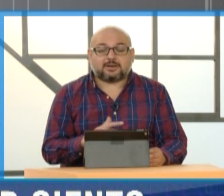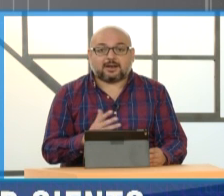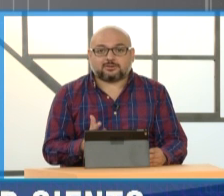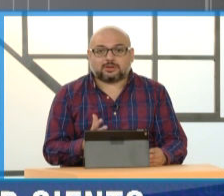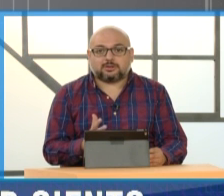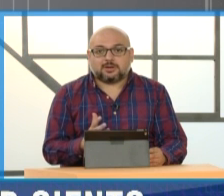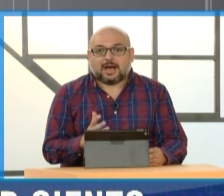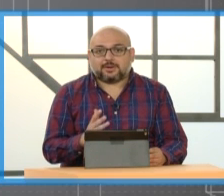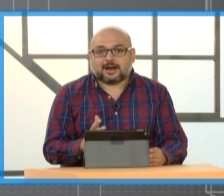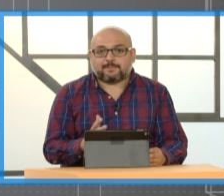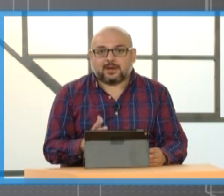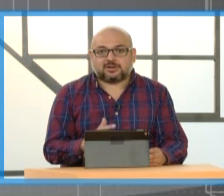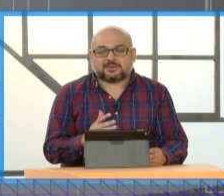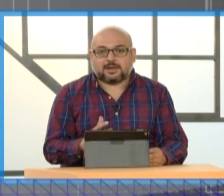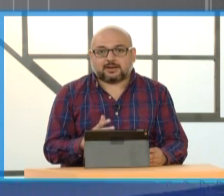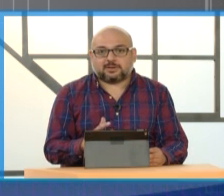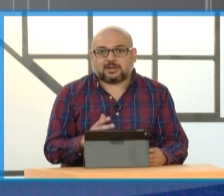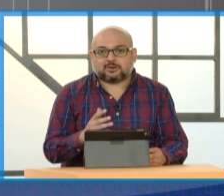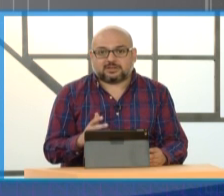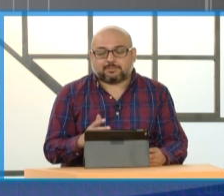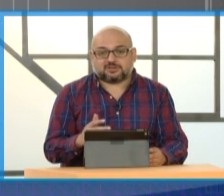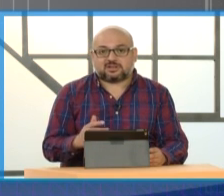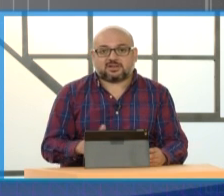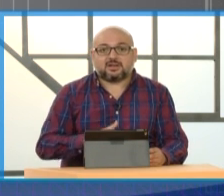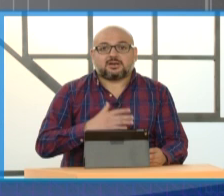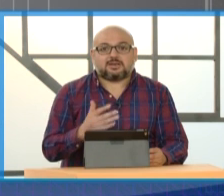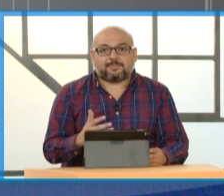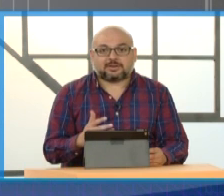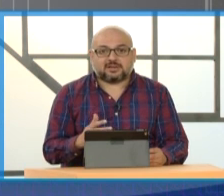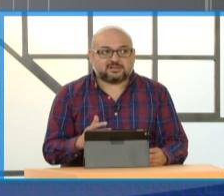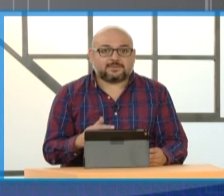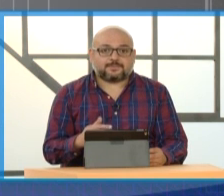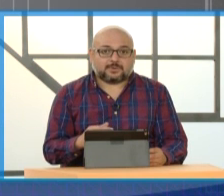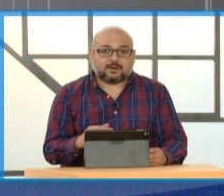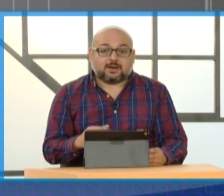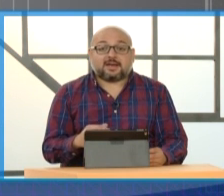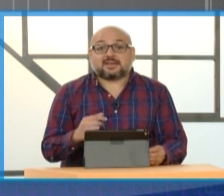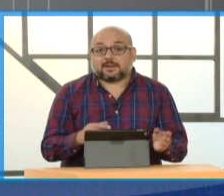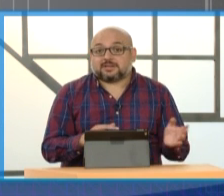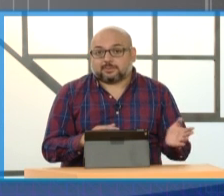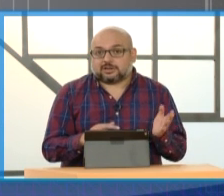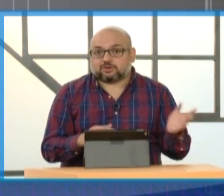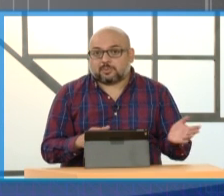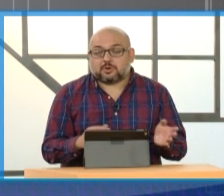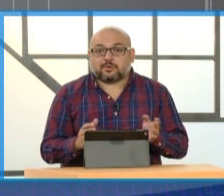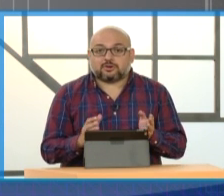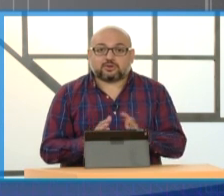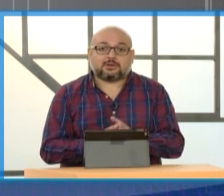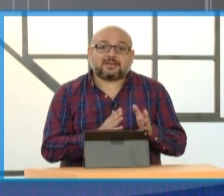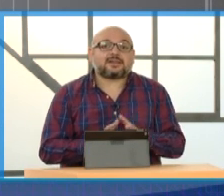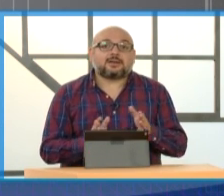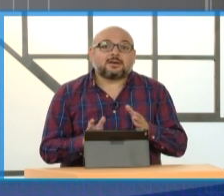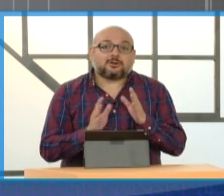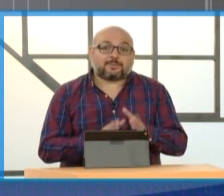¿no? Que el sueldo había cambiado y que se había incrementado en este porcentaje, y a partir de allí... Su bono de sueldo. Exactamente, mostrando su propio bono de